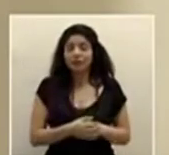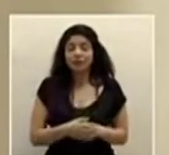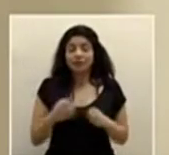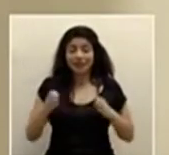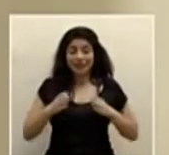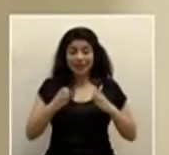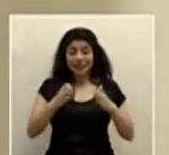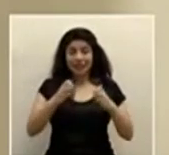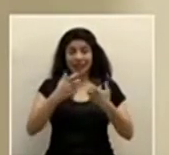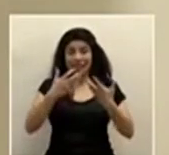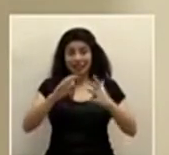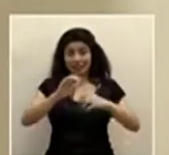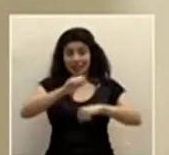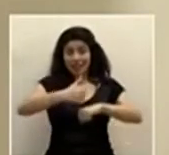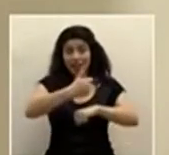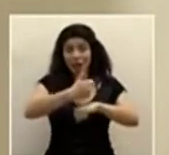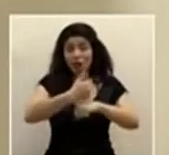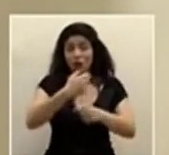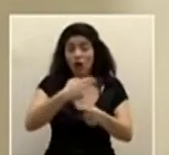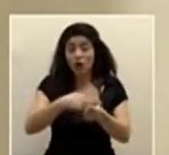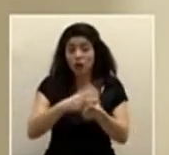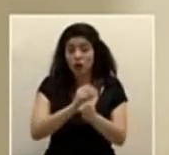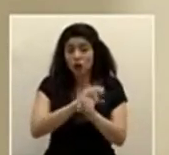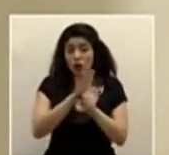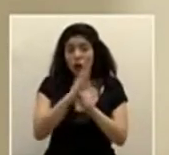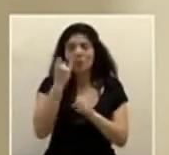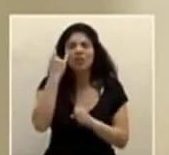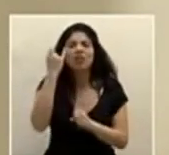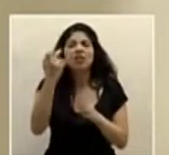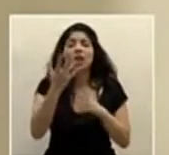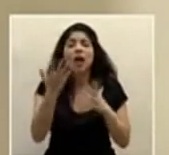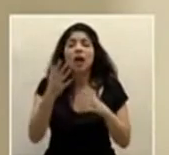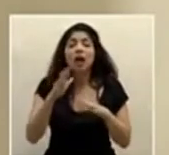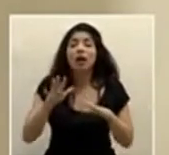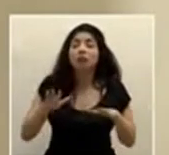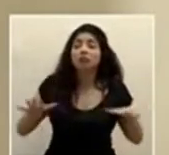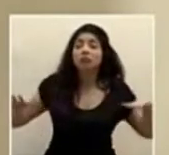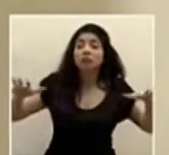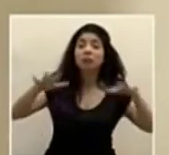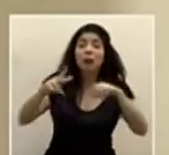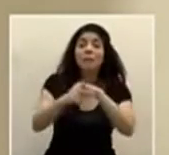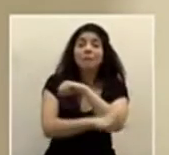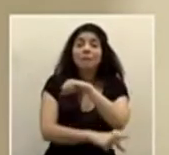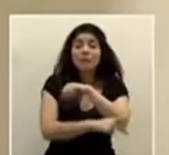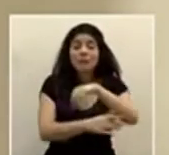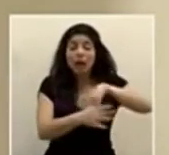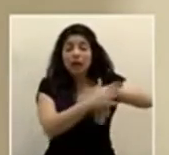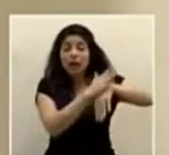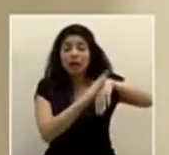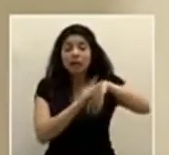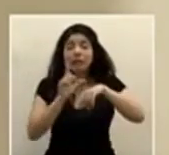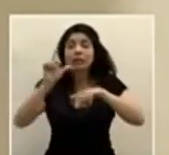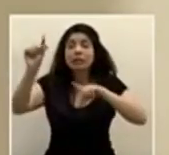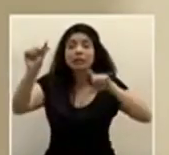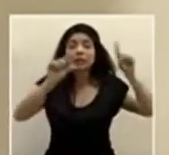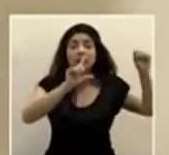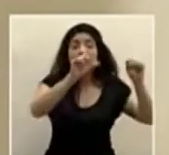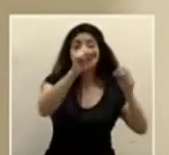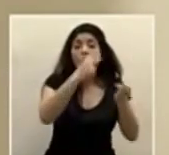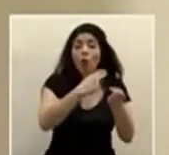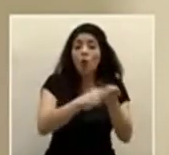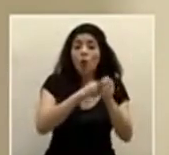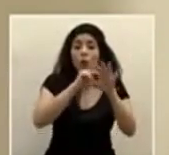establecimos en el SEACO, la cual consiste en que los pacientes de todo el país, hospitales regionales y periféricos principalmente,